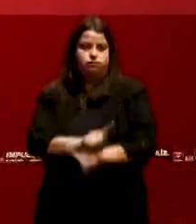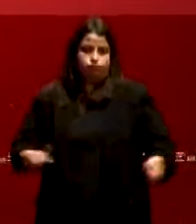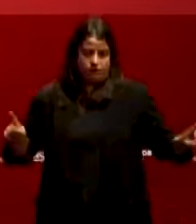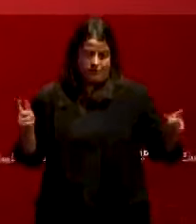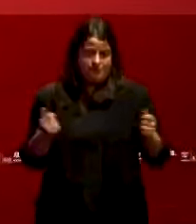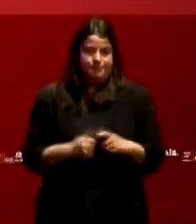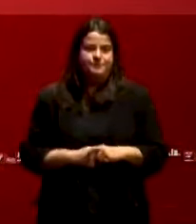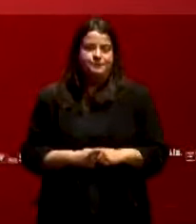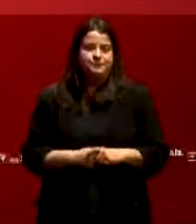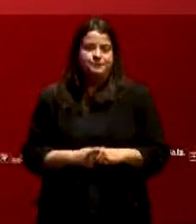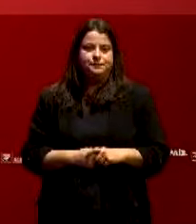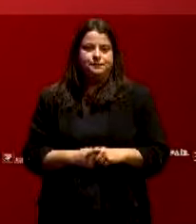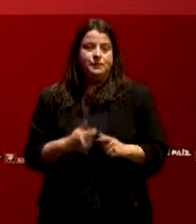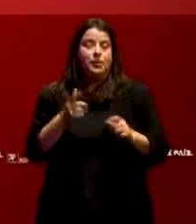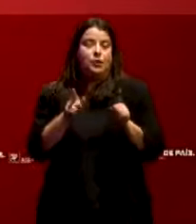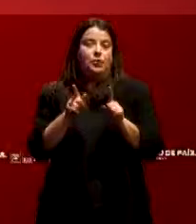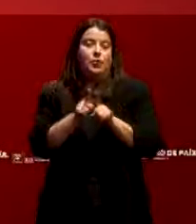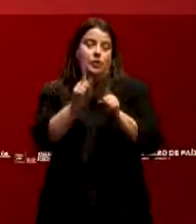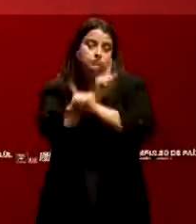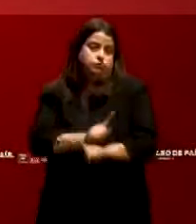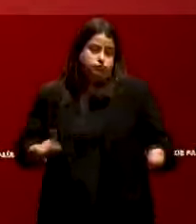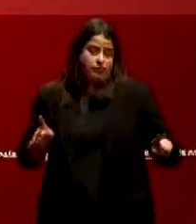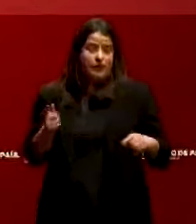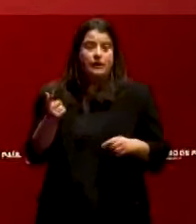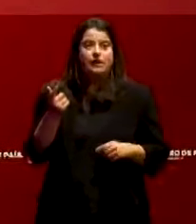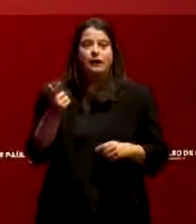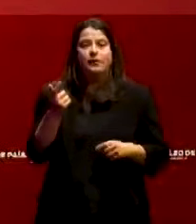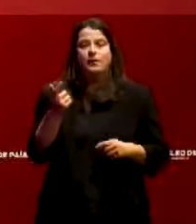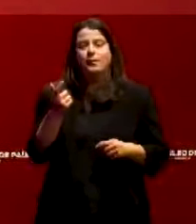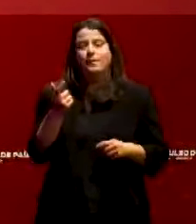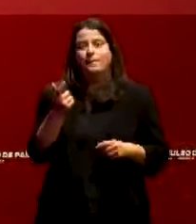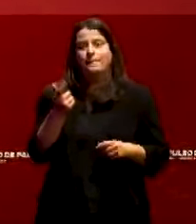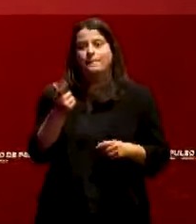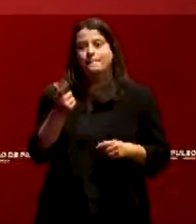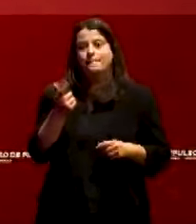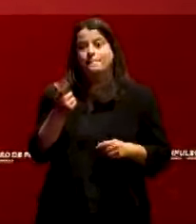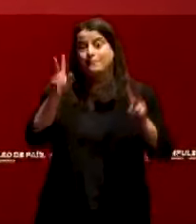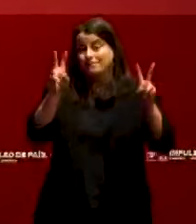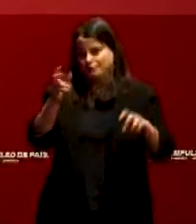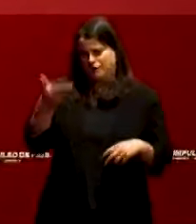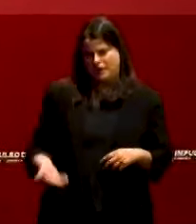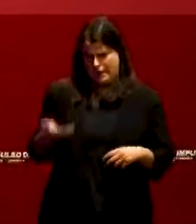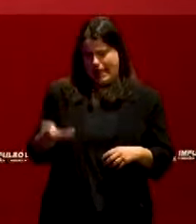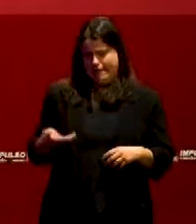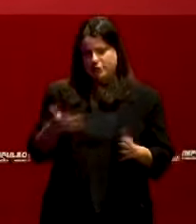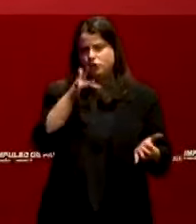el tío. Como cortina de humo. Es decir, como si la gravedad de los